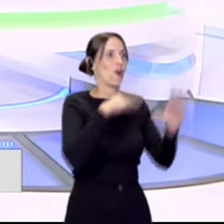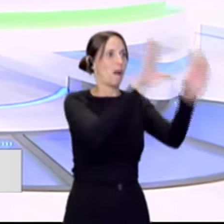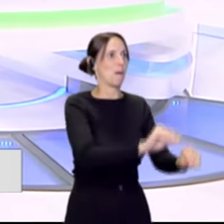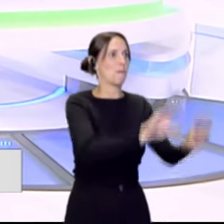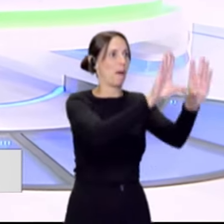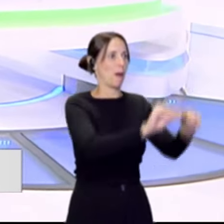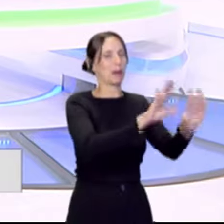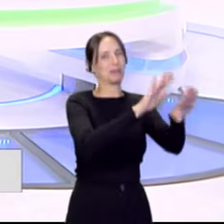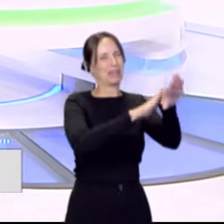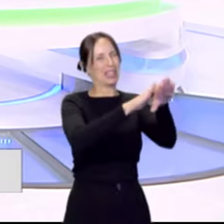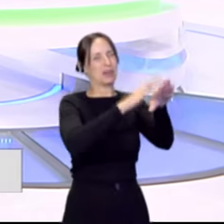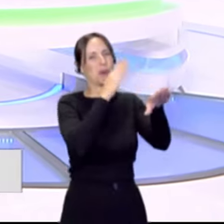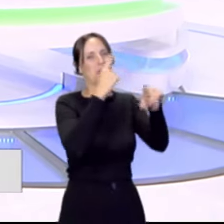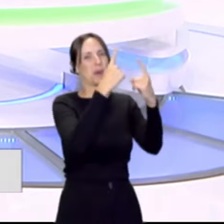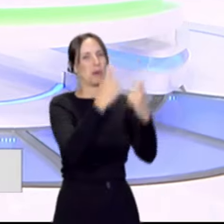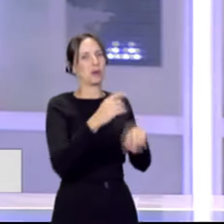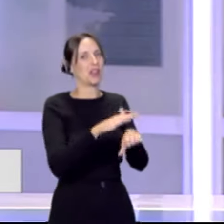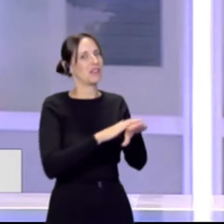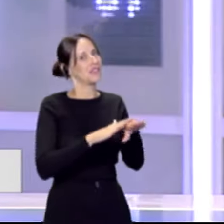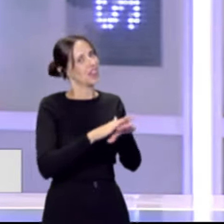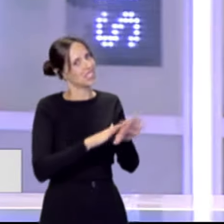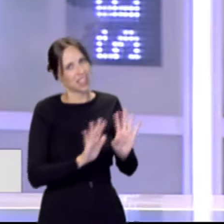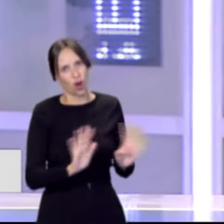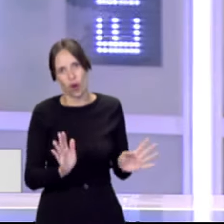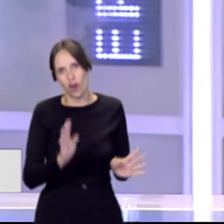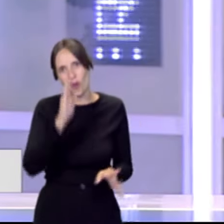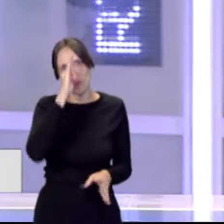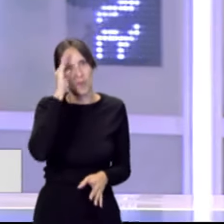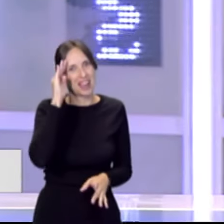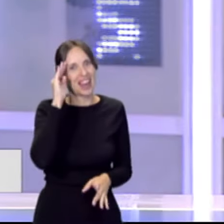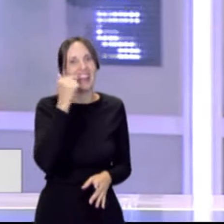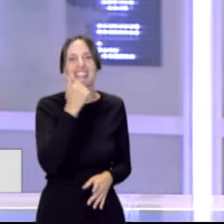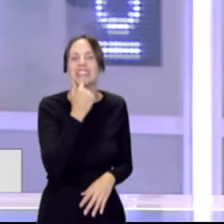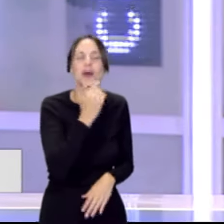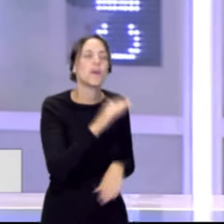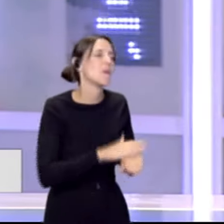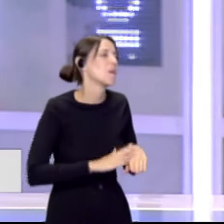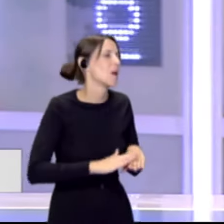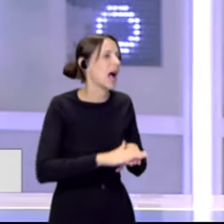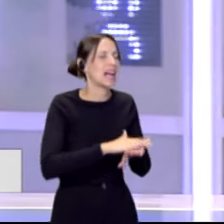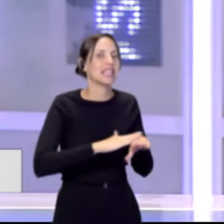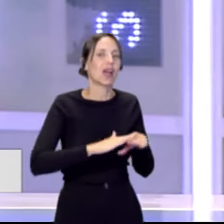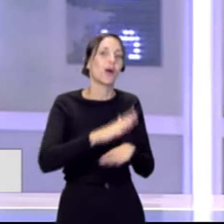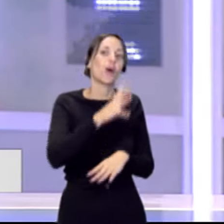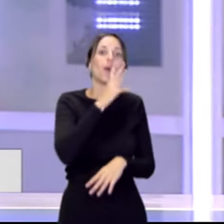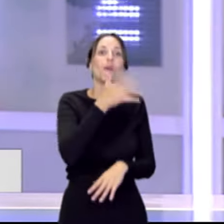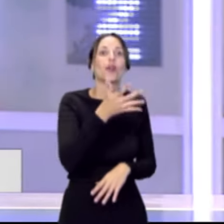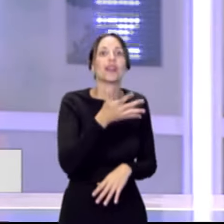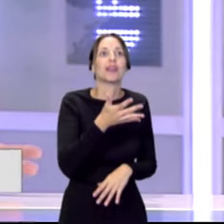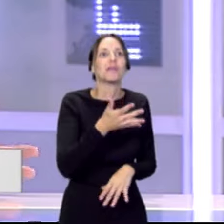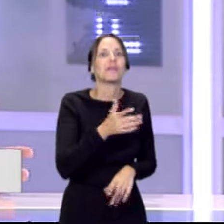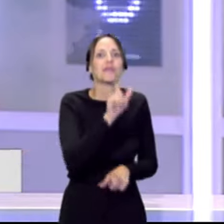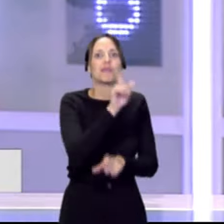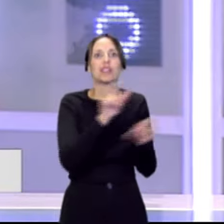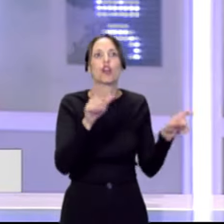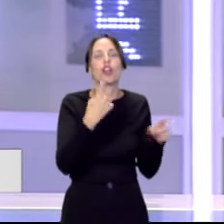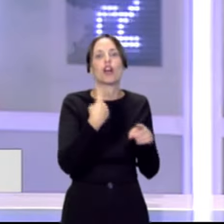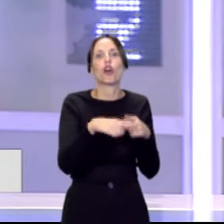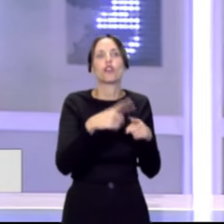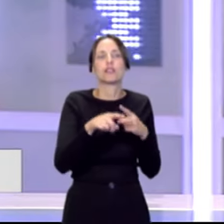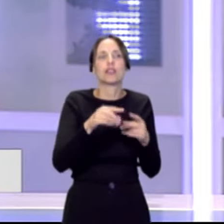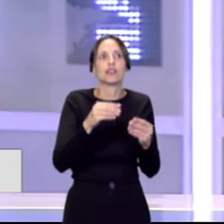esta pregunta es básica. Lo que acaba de decir Pilar es básico. ¿Por qué no nos planteamos, por qué la gente hace cosa tan irracional como